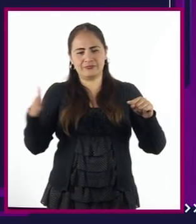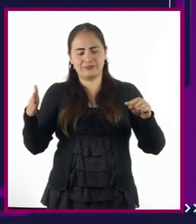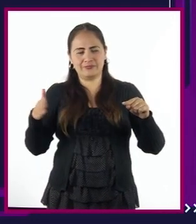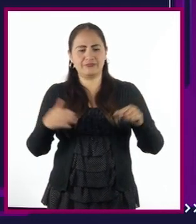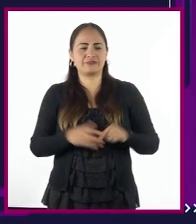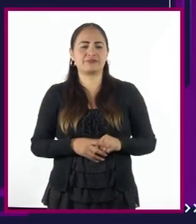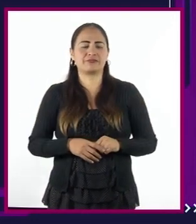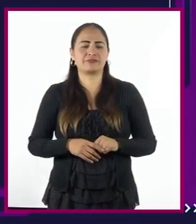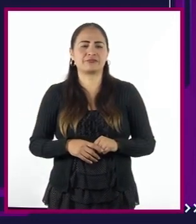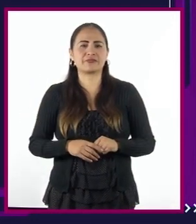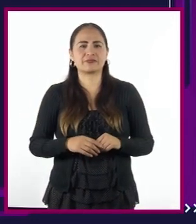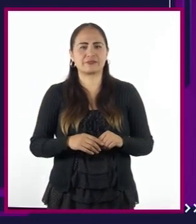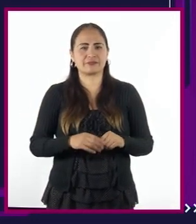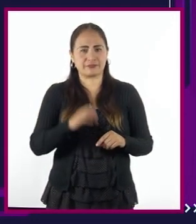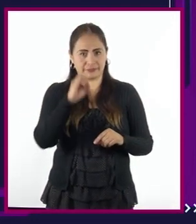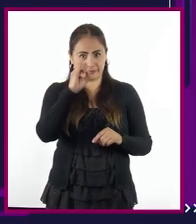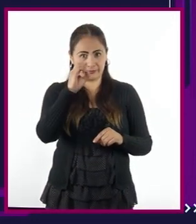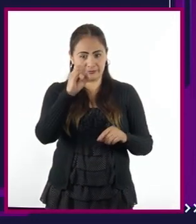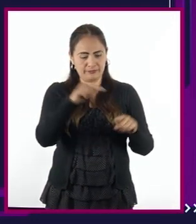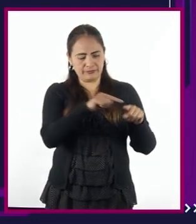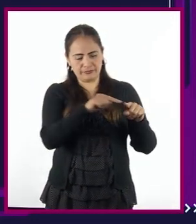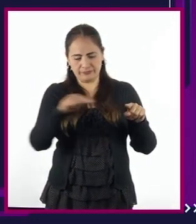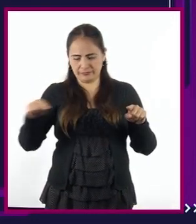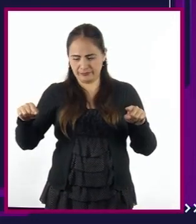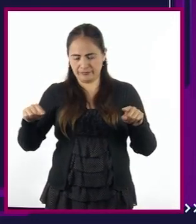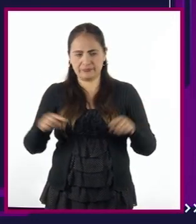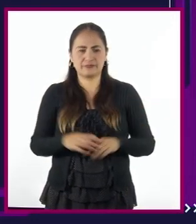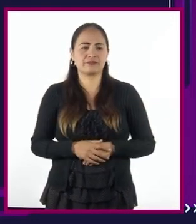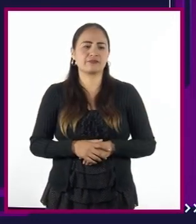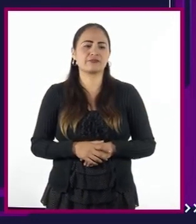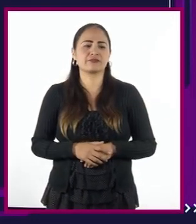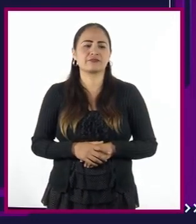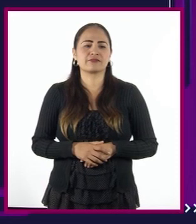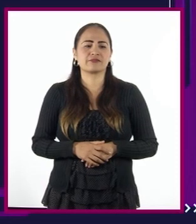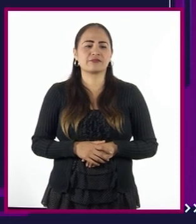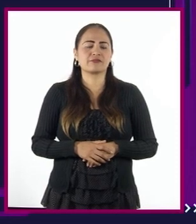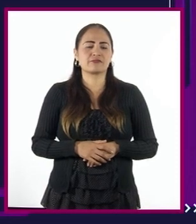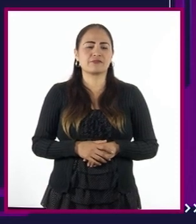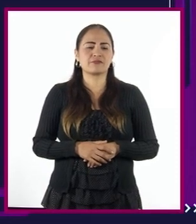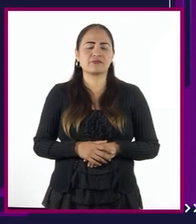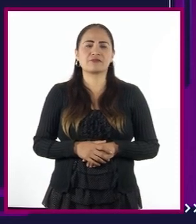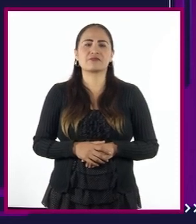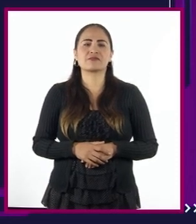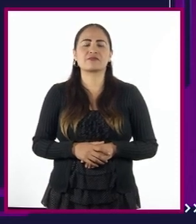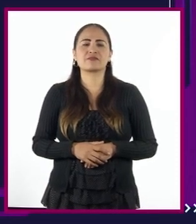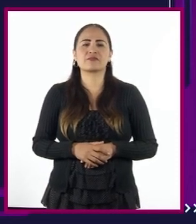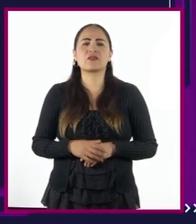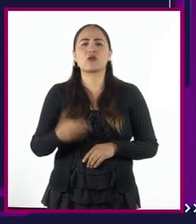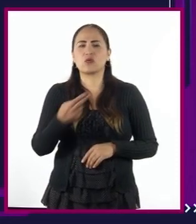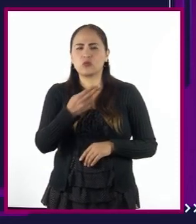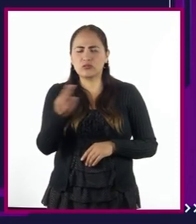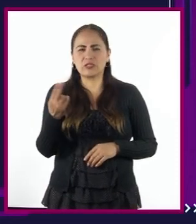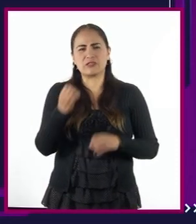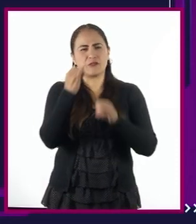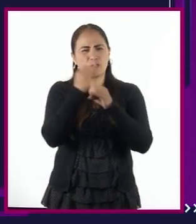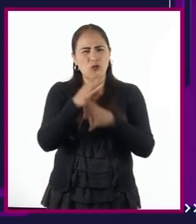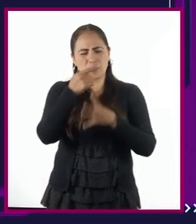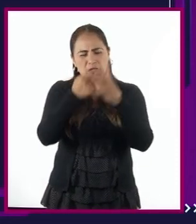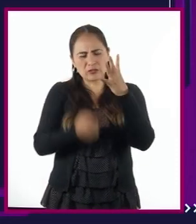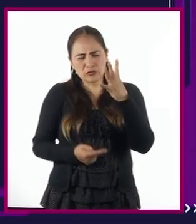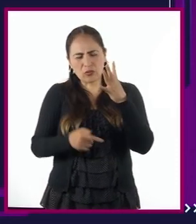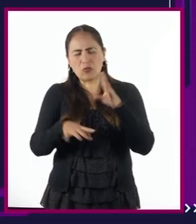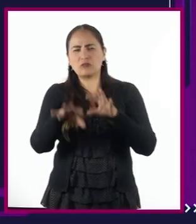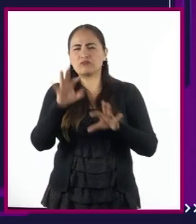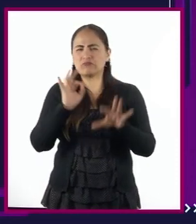eje de las ordenadas es 0. ¿Qué otros datos consideran importantes en el análisis de esta